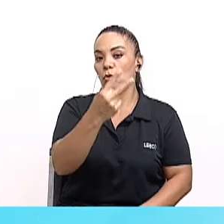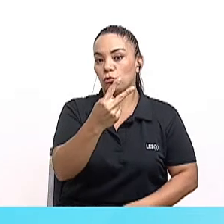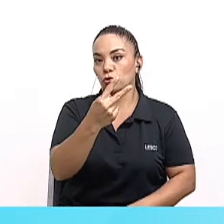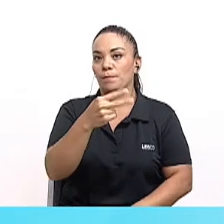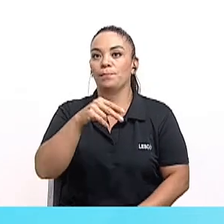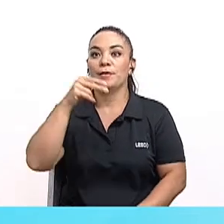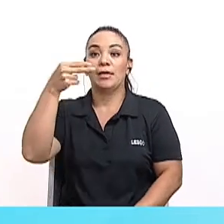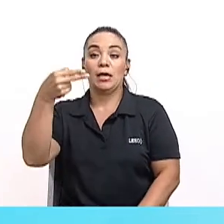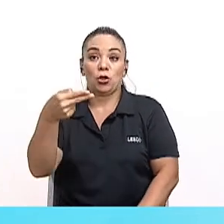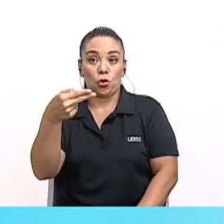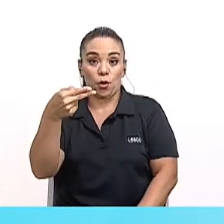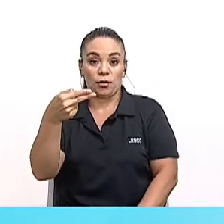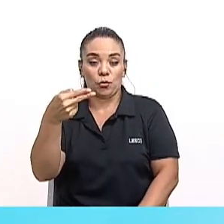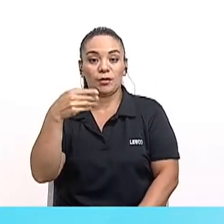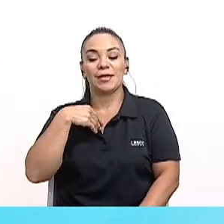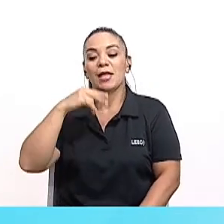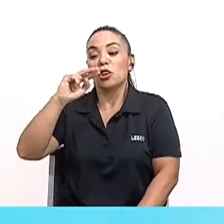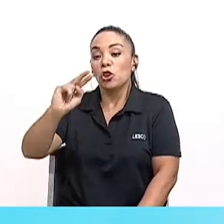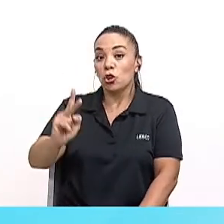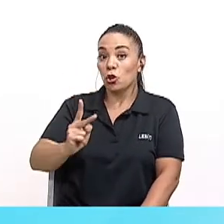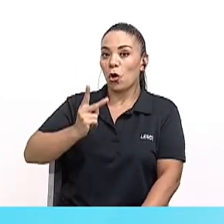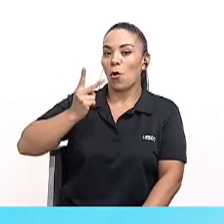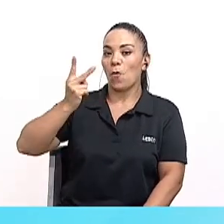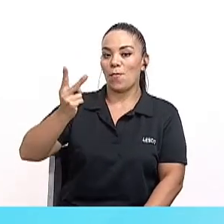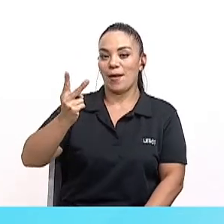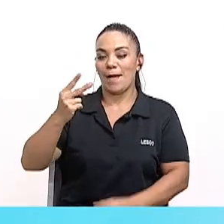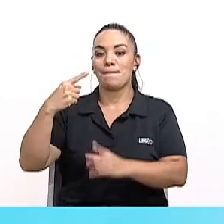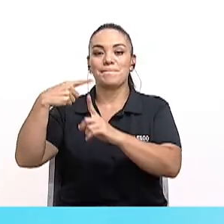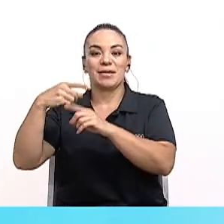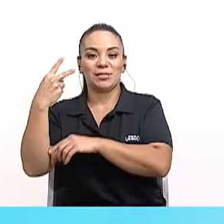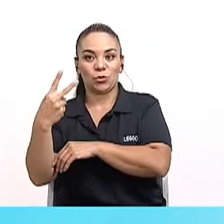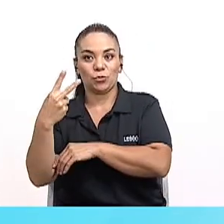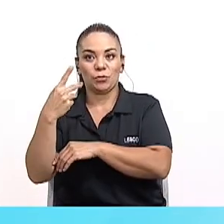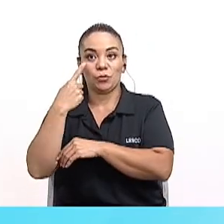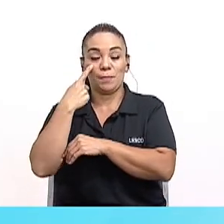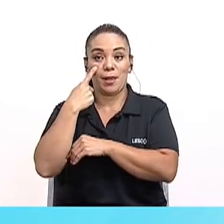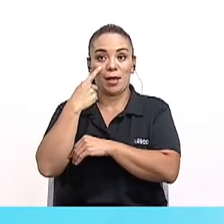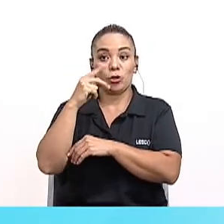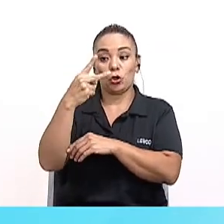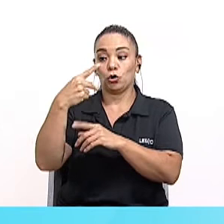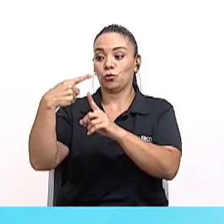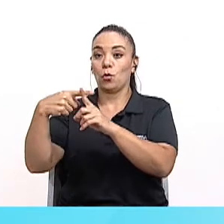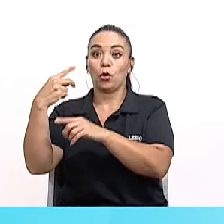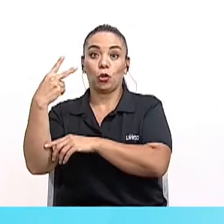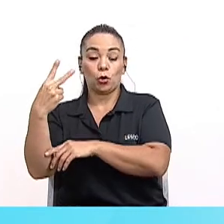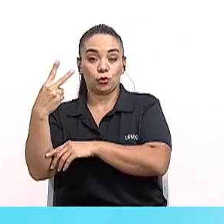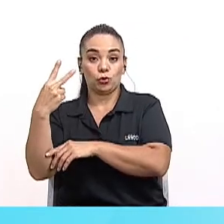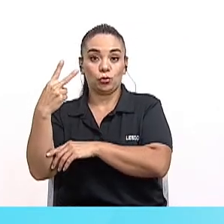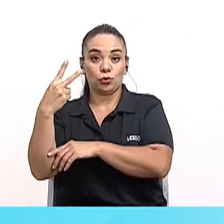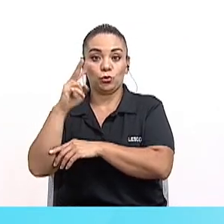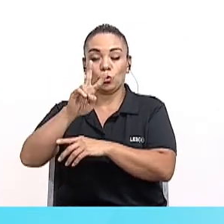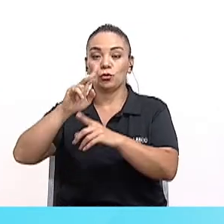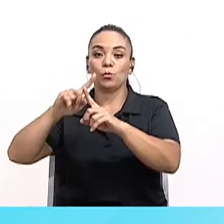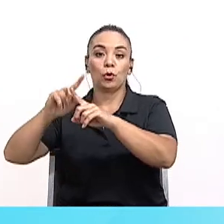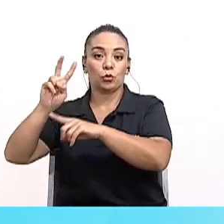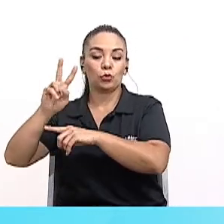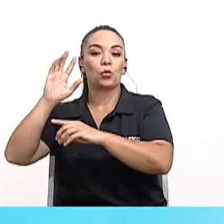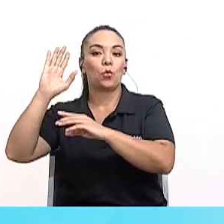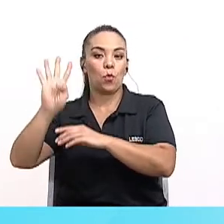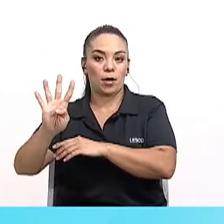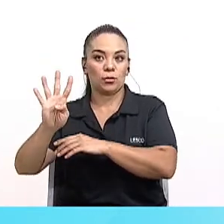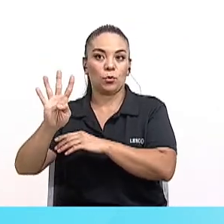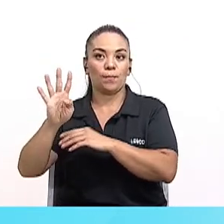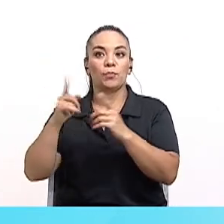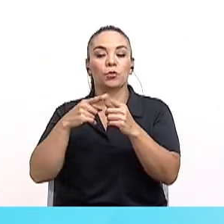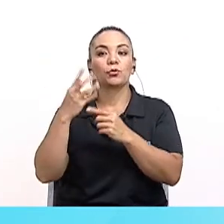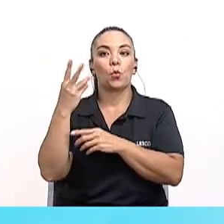va a ser el doble de esa cantidad más 2. Entonces, 2 por 2, 4 más 2, tendría una cantidad